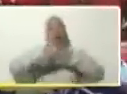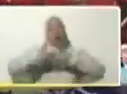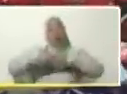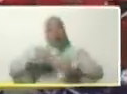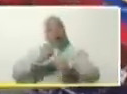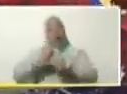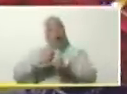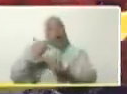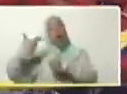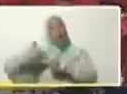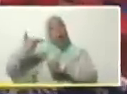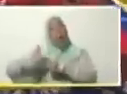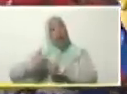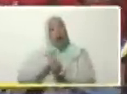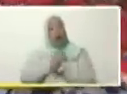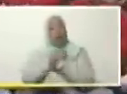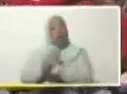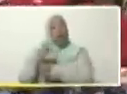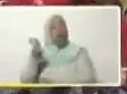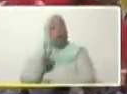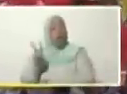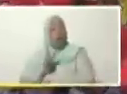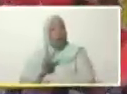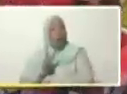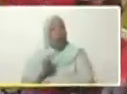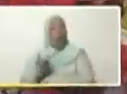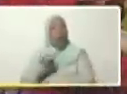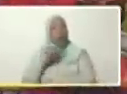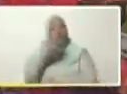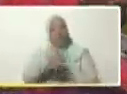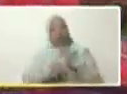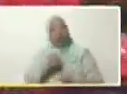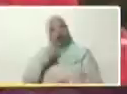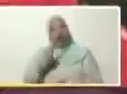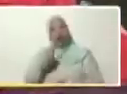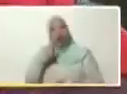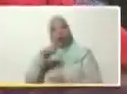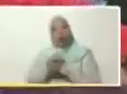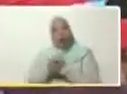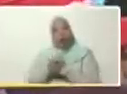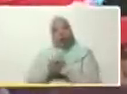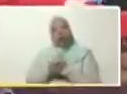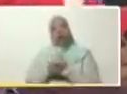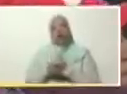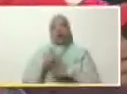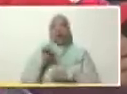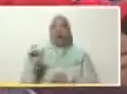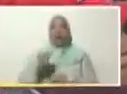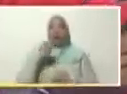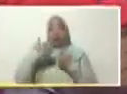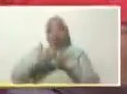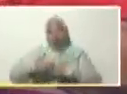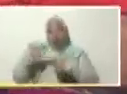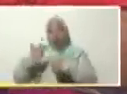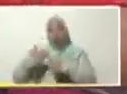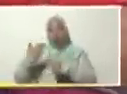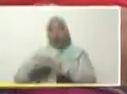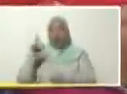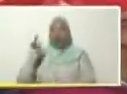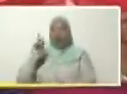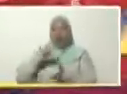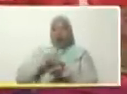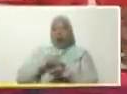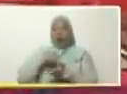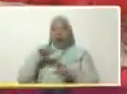en nuestra amada patria Venezuela. Han sido las palabras textuales de la trabajadora de la industria petrolera acá presente en